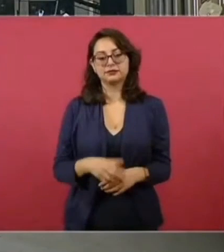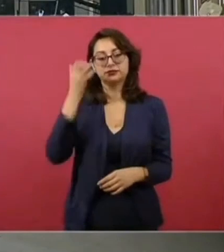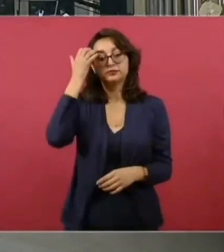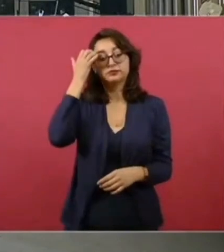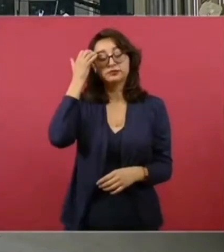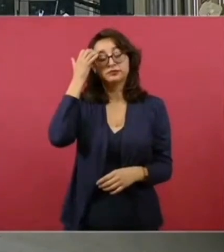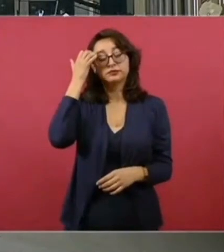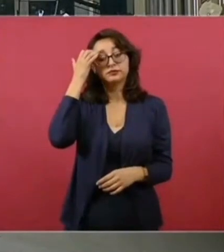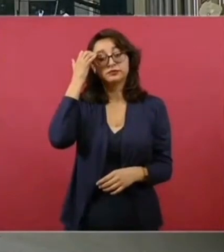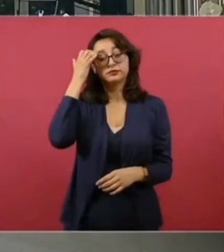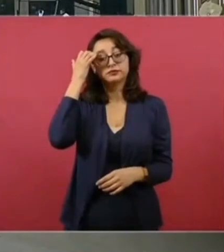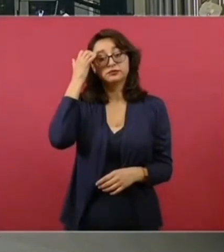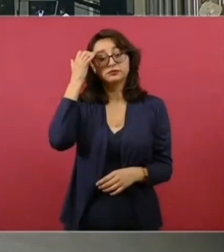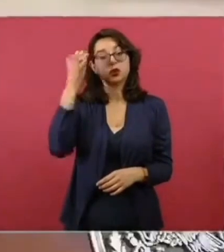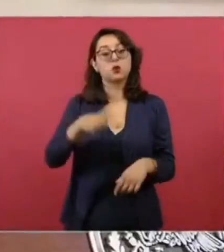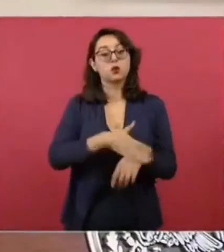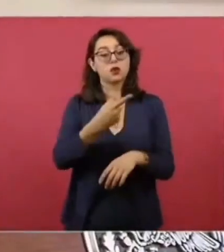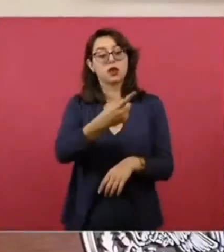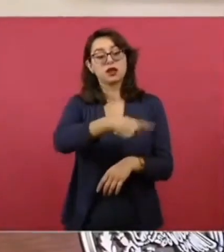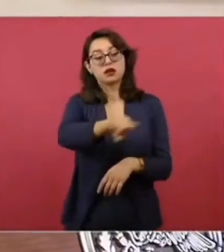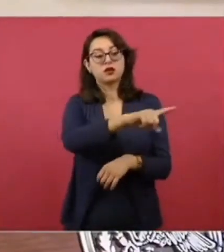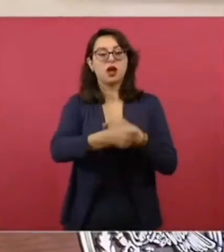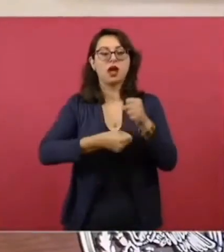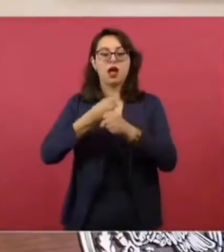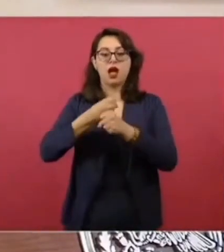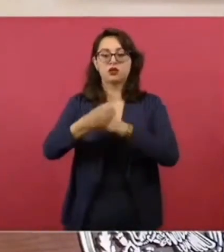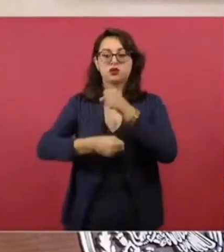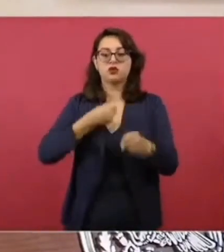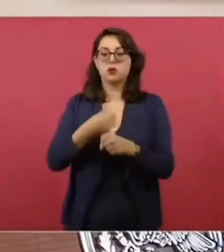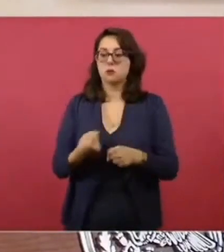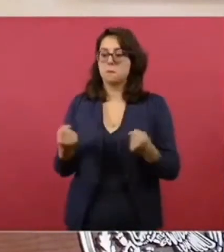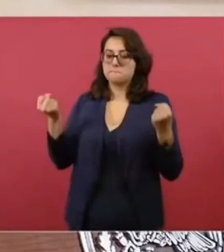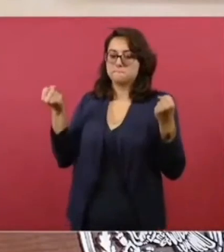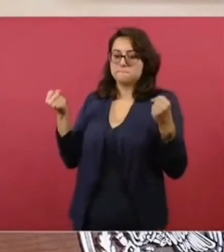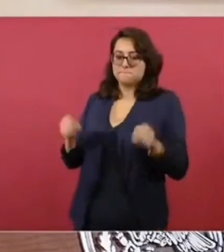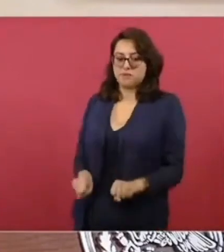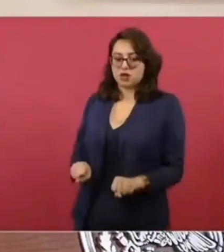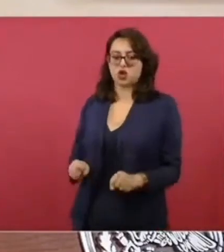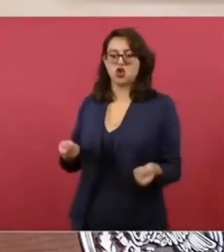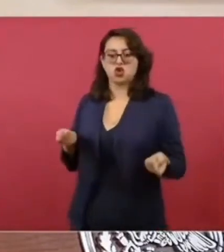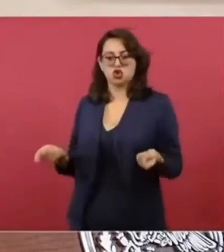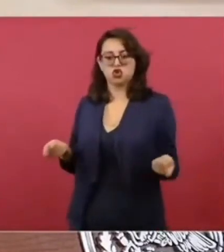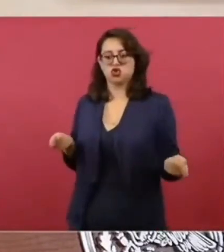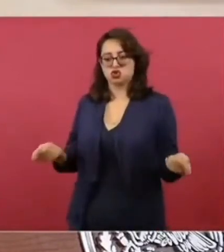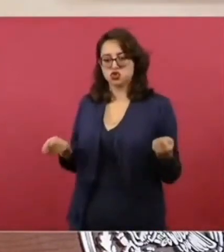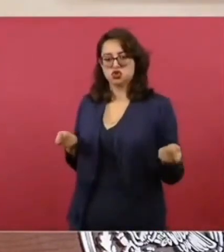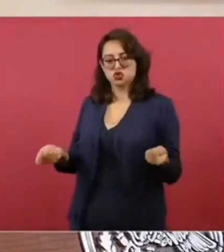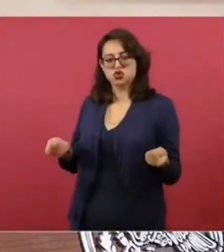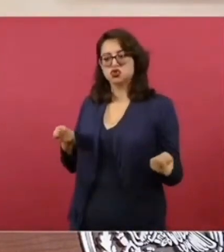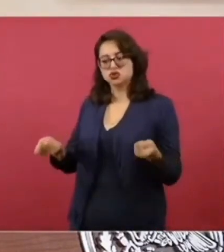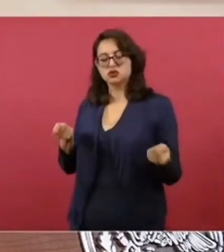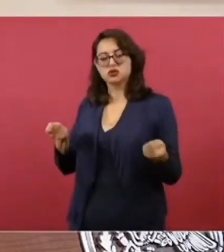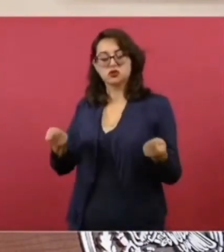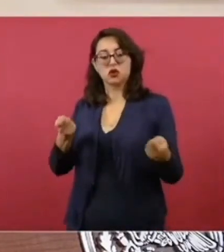imponiéndose durante décadas y que quieren continuar